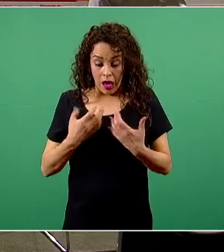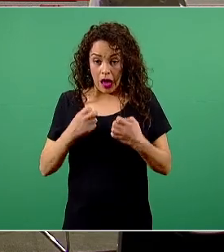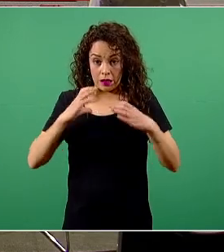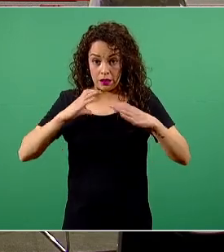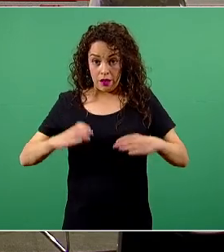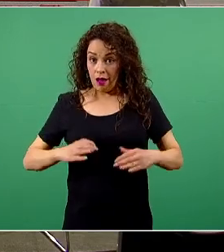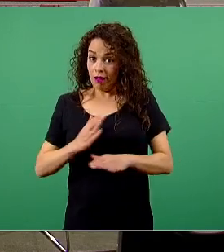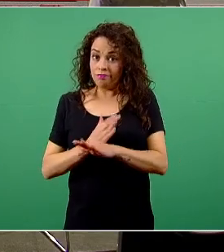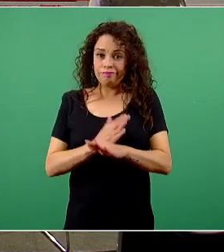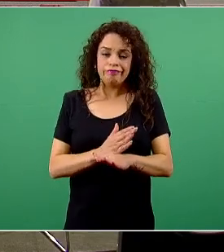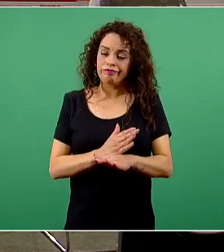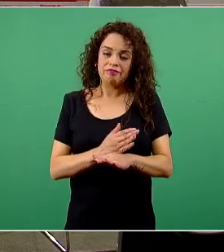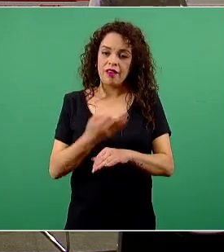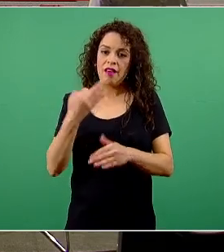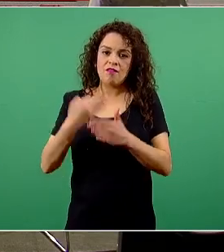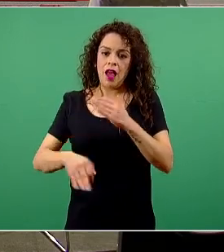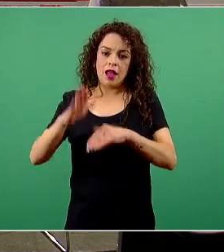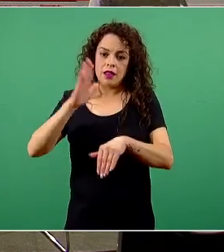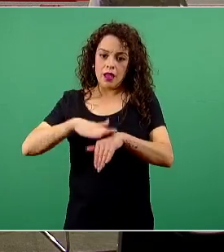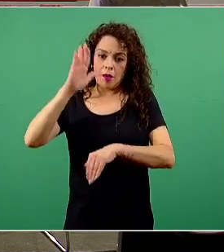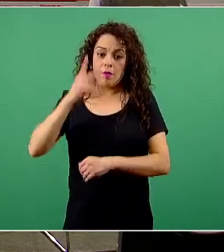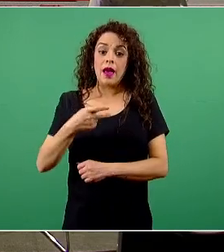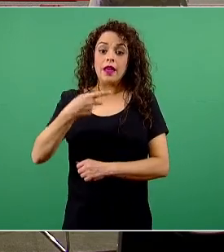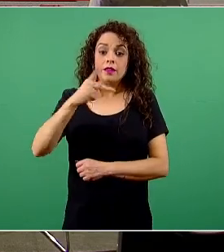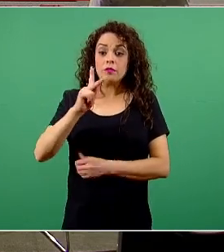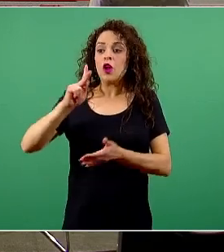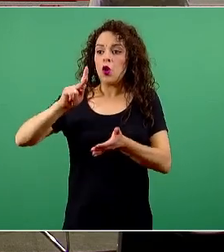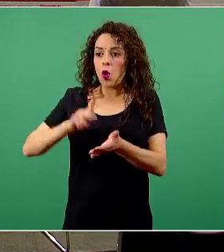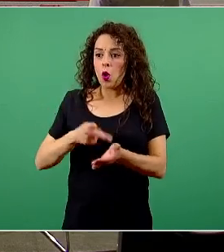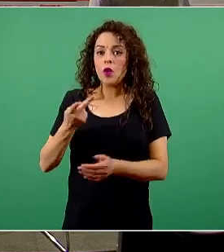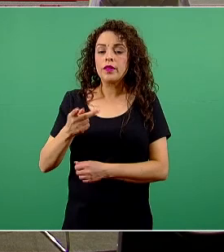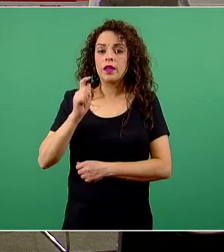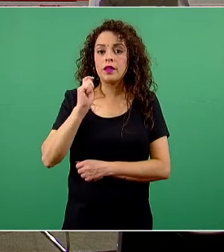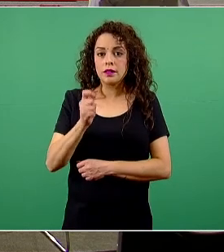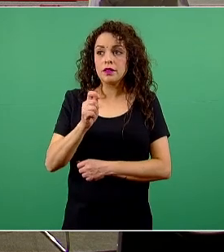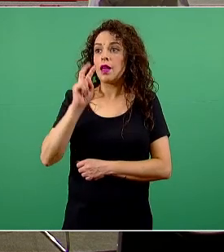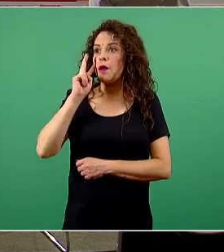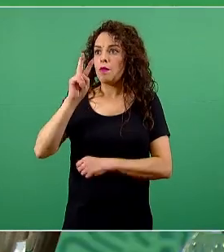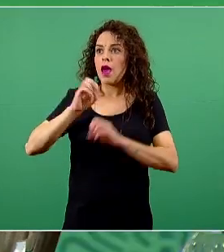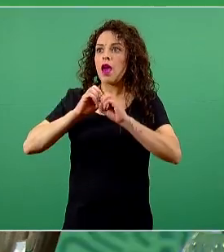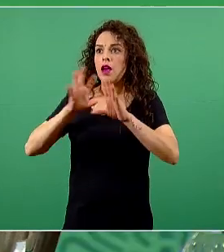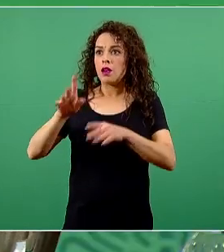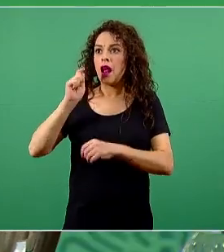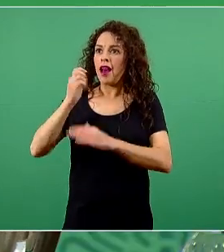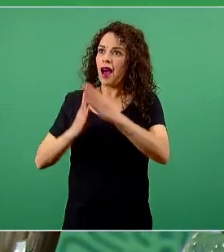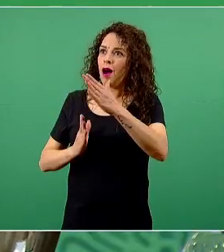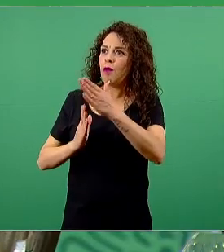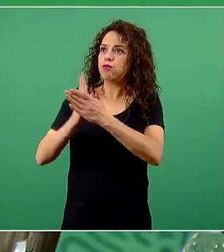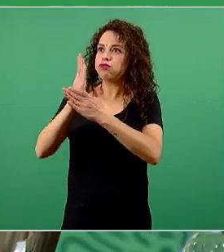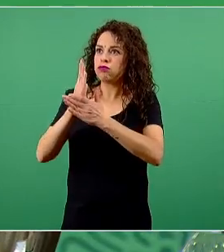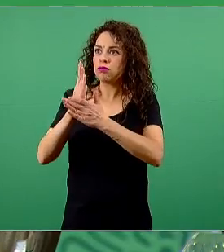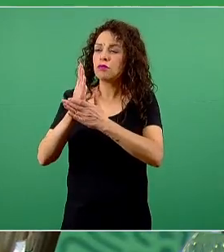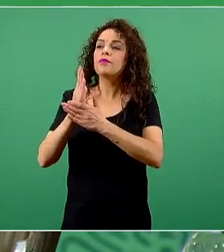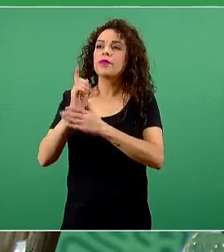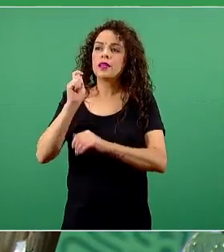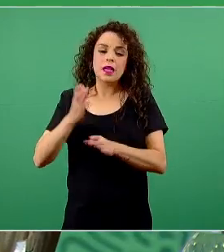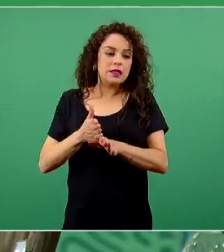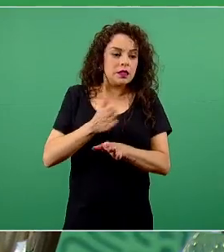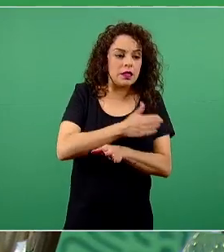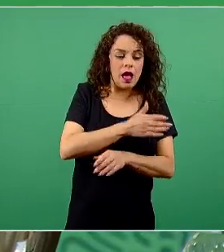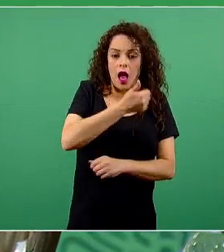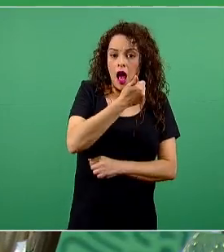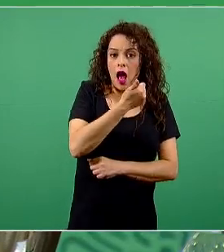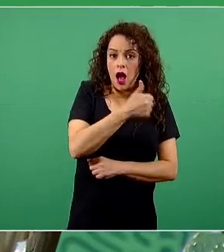ACME, del pico epidémico, muestran ya un aumento de la inmunidad poblacional con respecto a los datos de agosto, que son